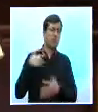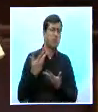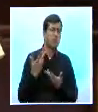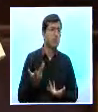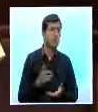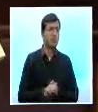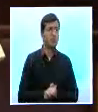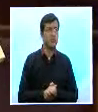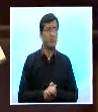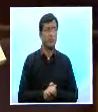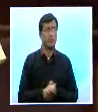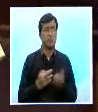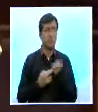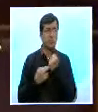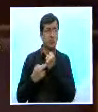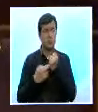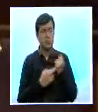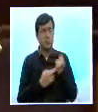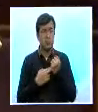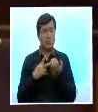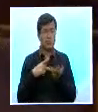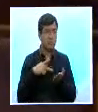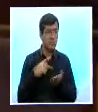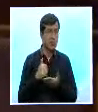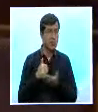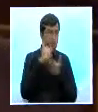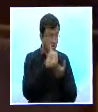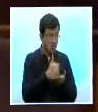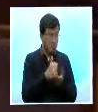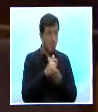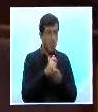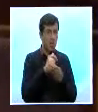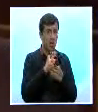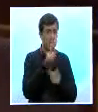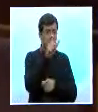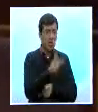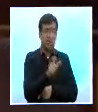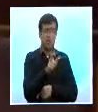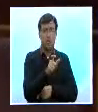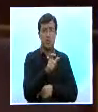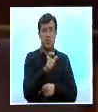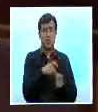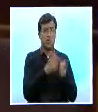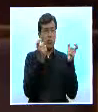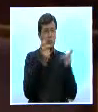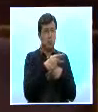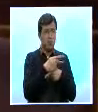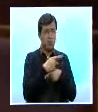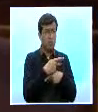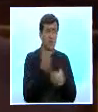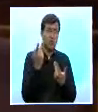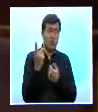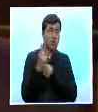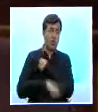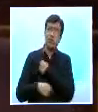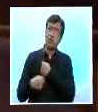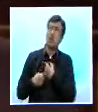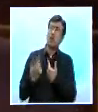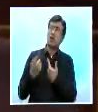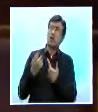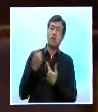si tiene los recursos no habían realizado al pequeño productor que está castigado ya hay que estar en